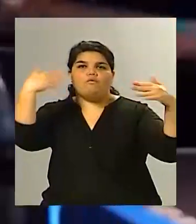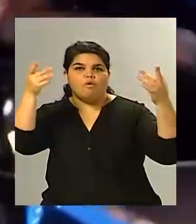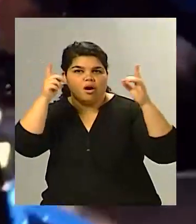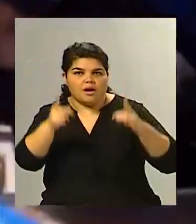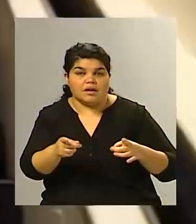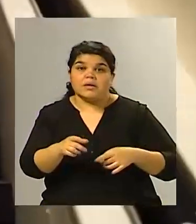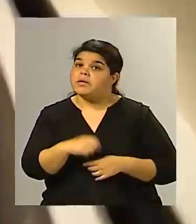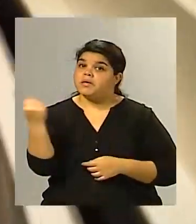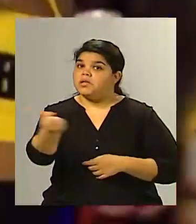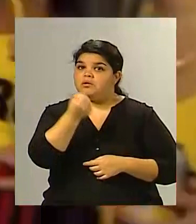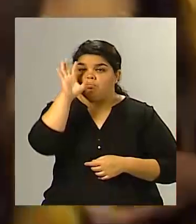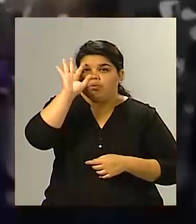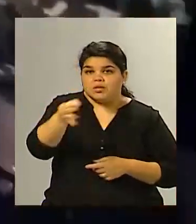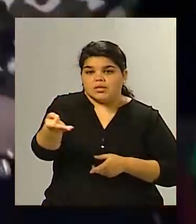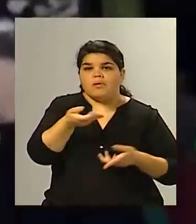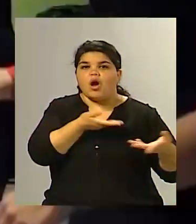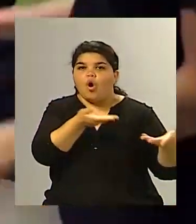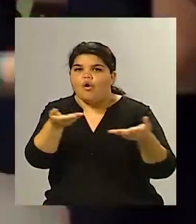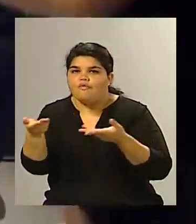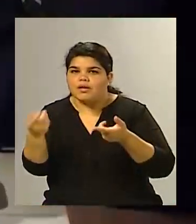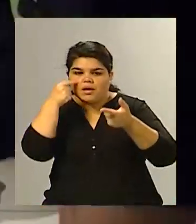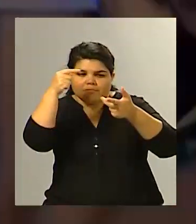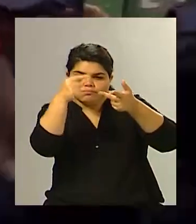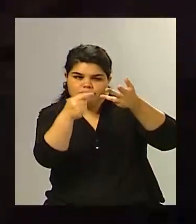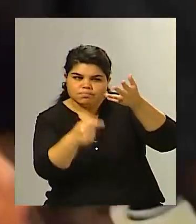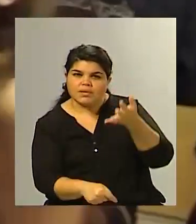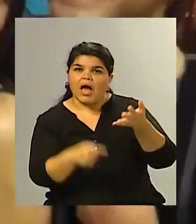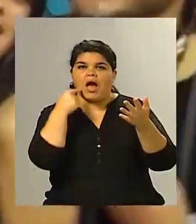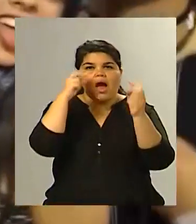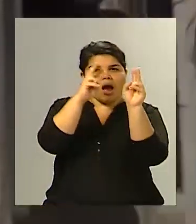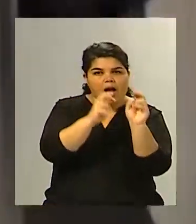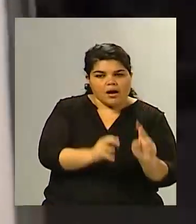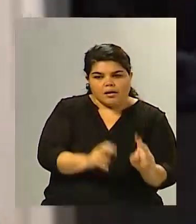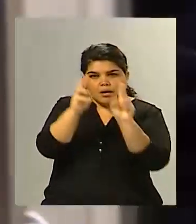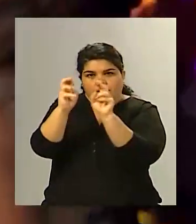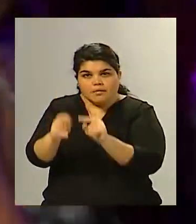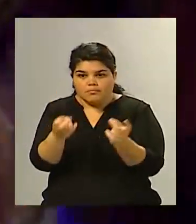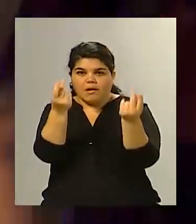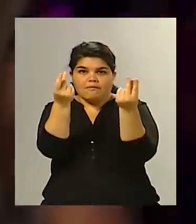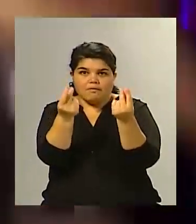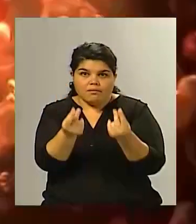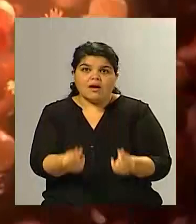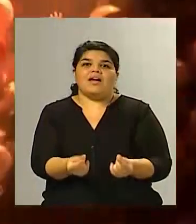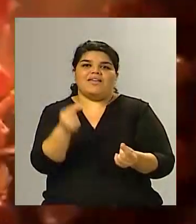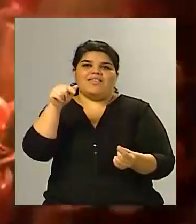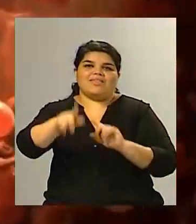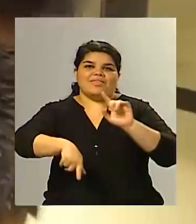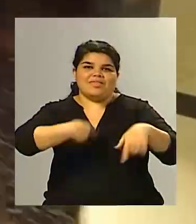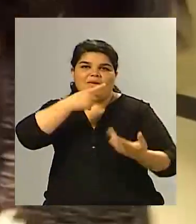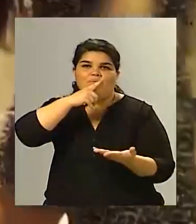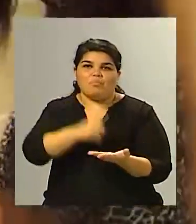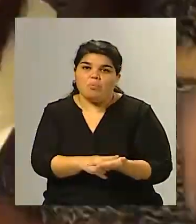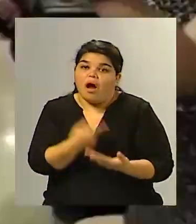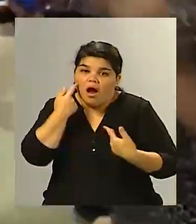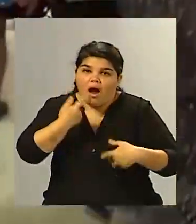la oferta que ellos nos dan a conocer, analizar precios y a partir de eso saber si finalmente podemos llegar a